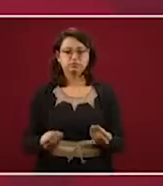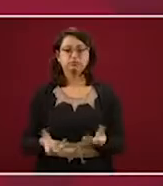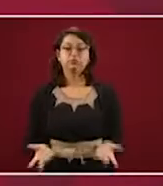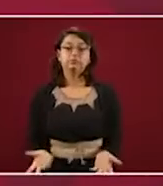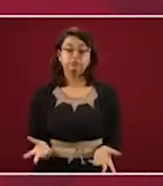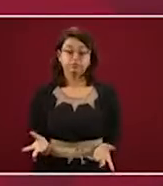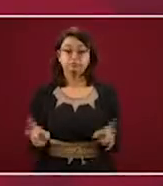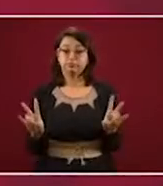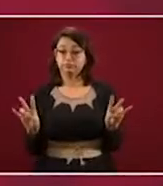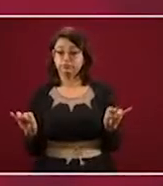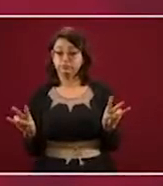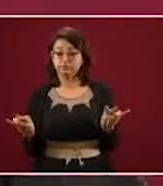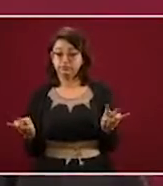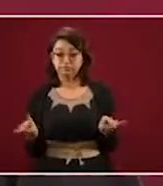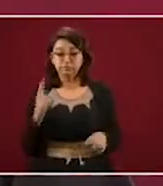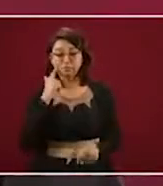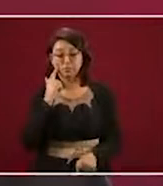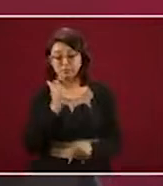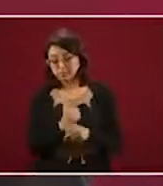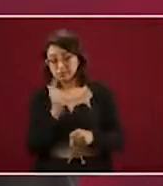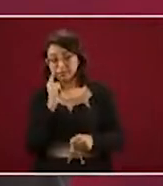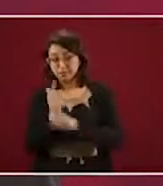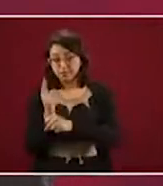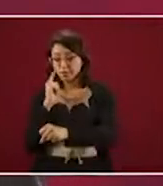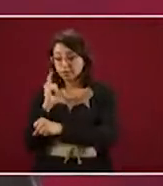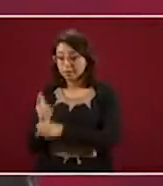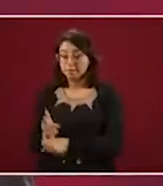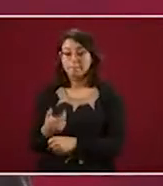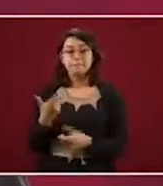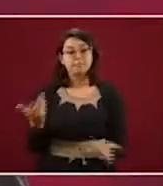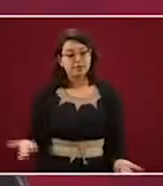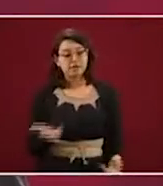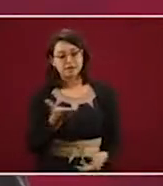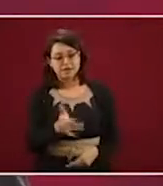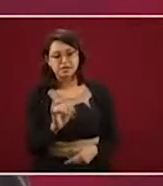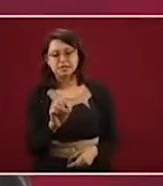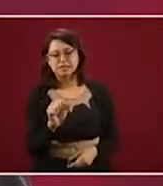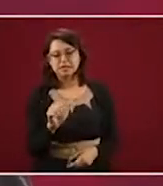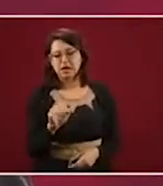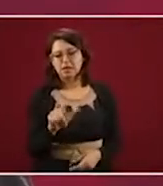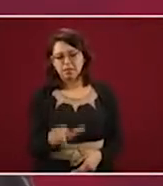muy pendientes. Depende, Isabel, tú lo sabes,